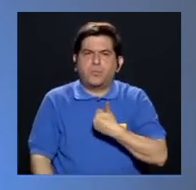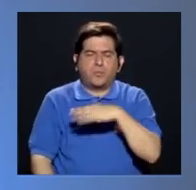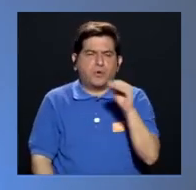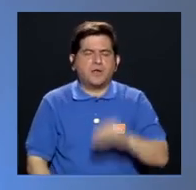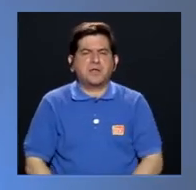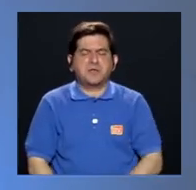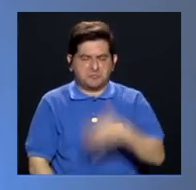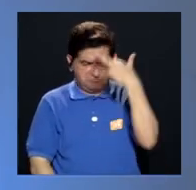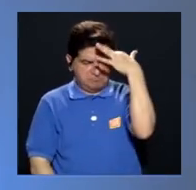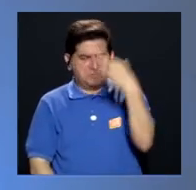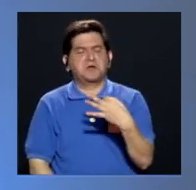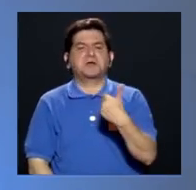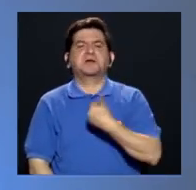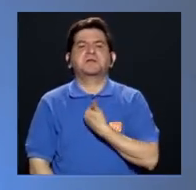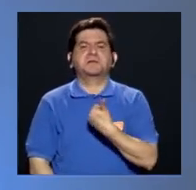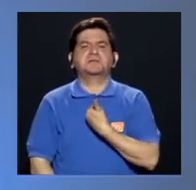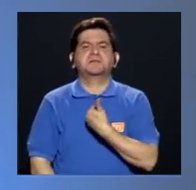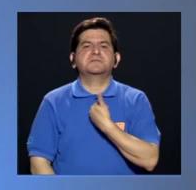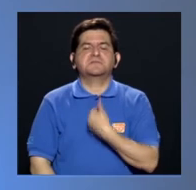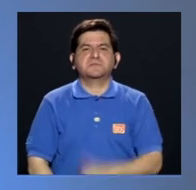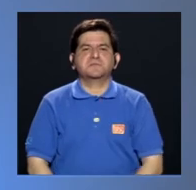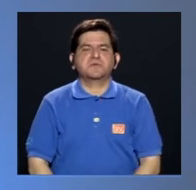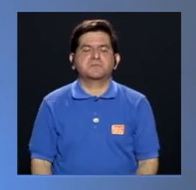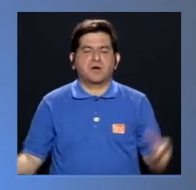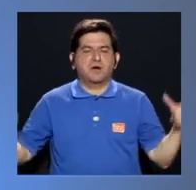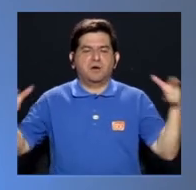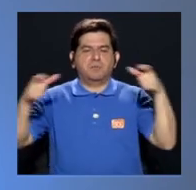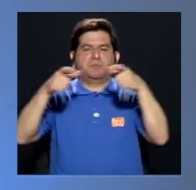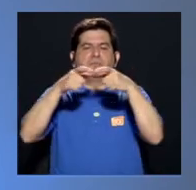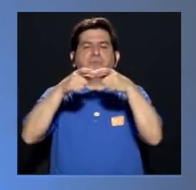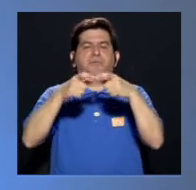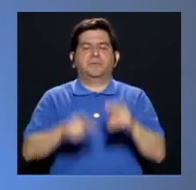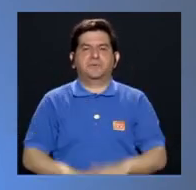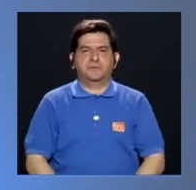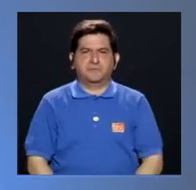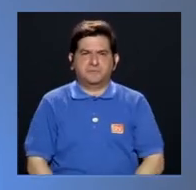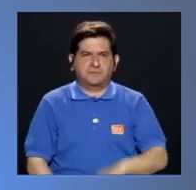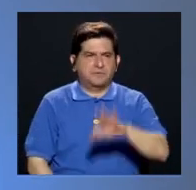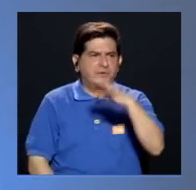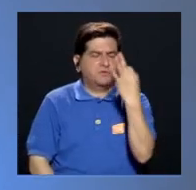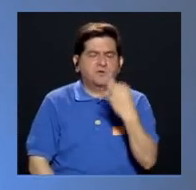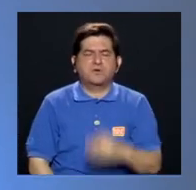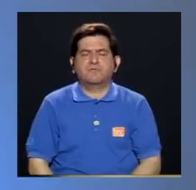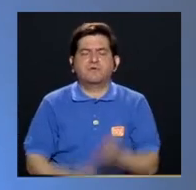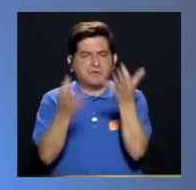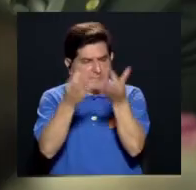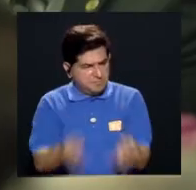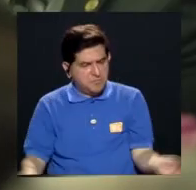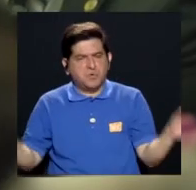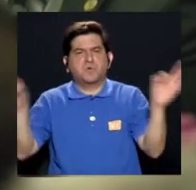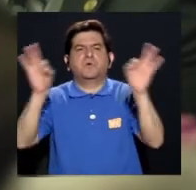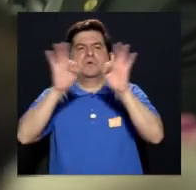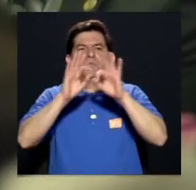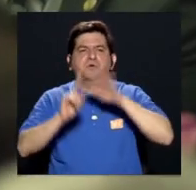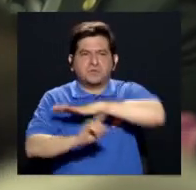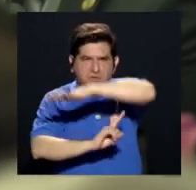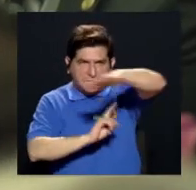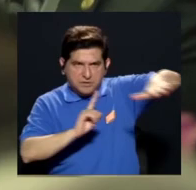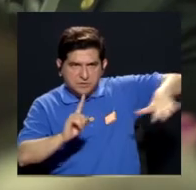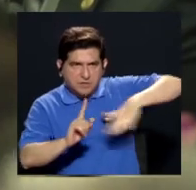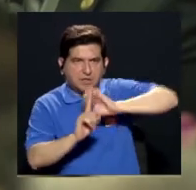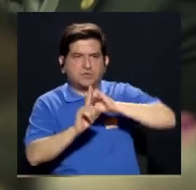se considera a sí misma conectada de manera sustantiva con su